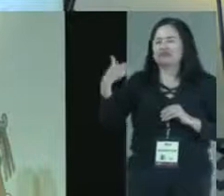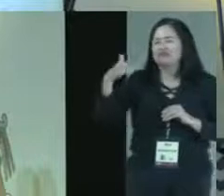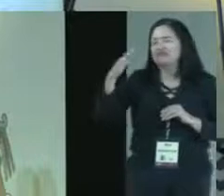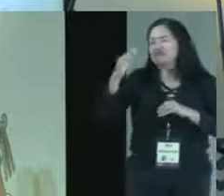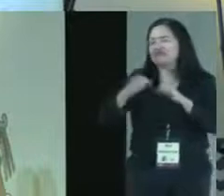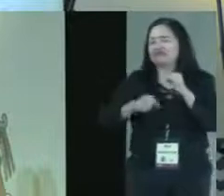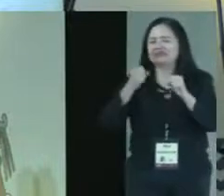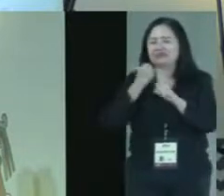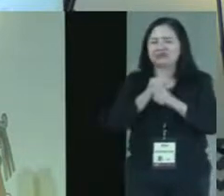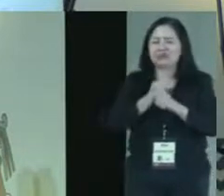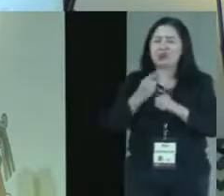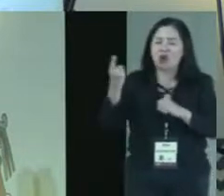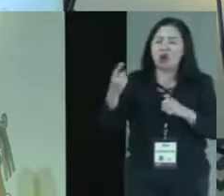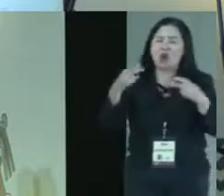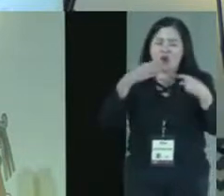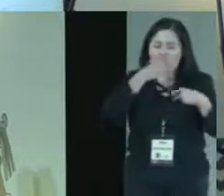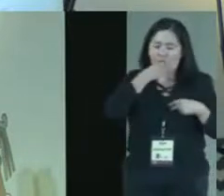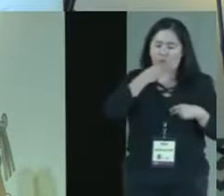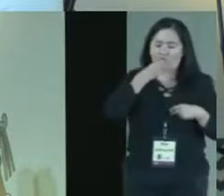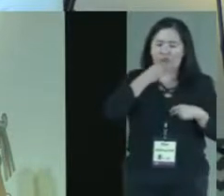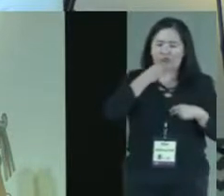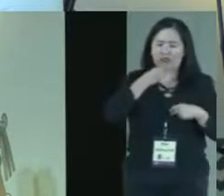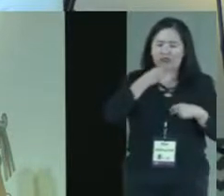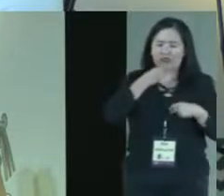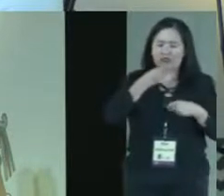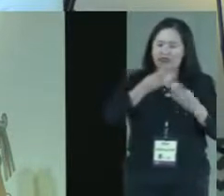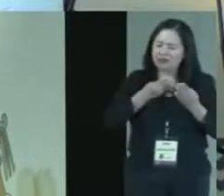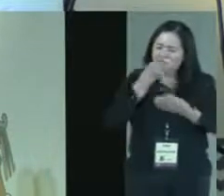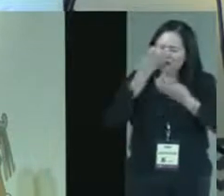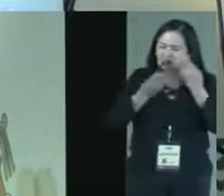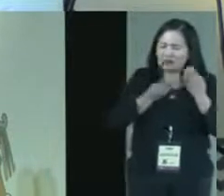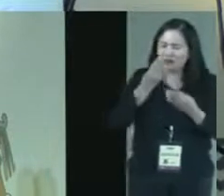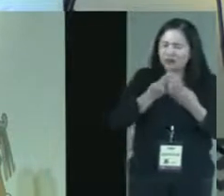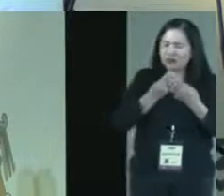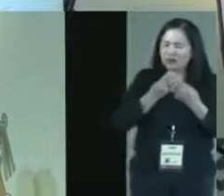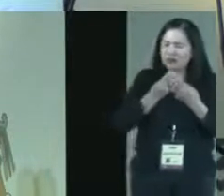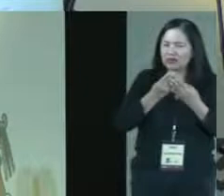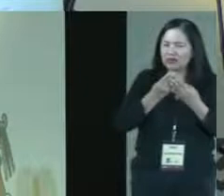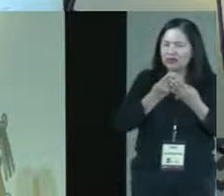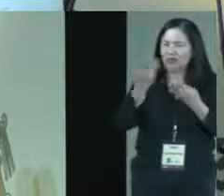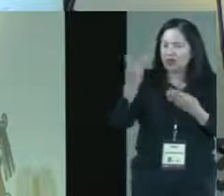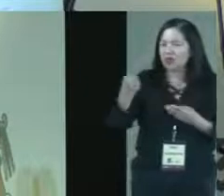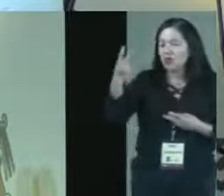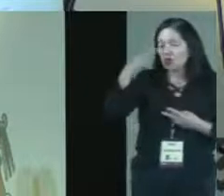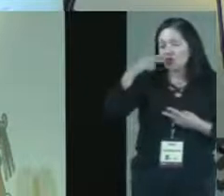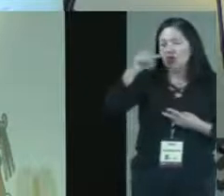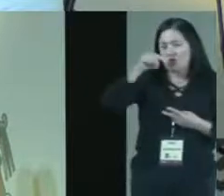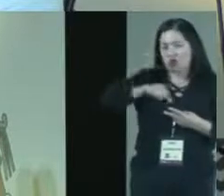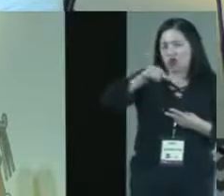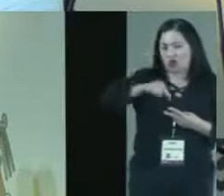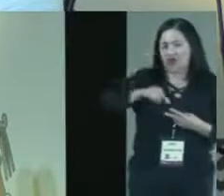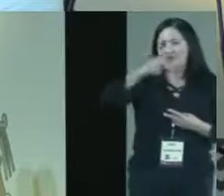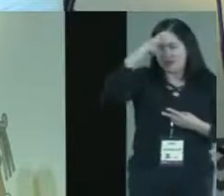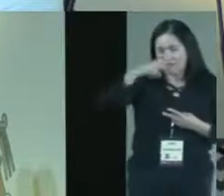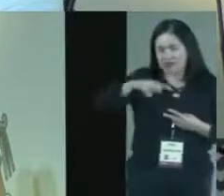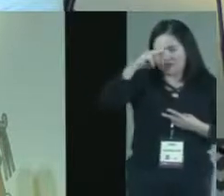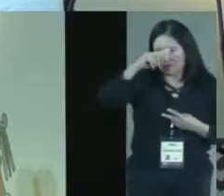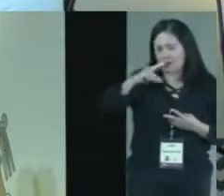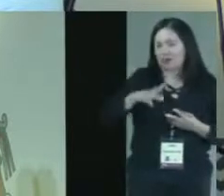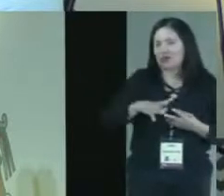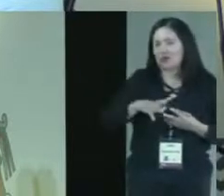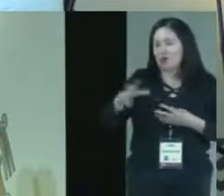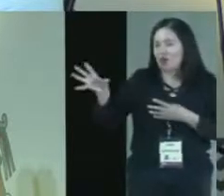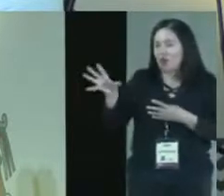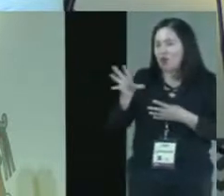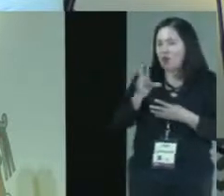los especialistas mexicanos en ofrecer la réplica mexicana y la mejor versión mexicana